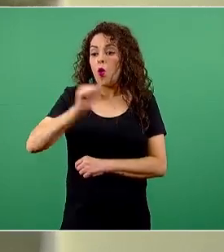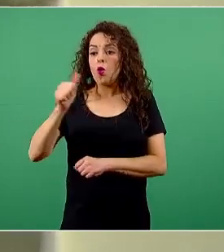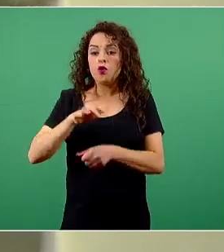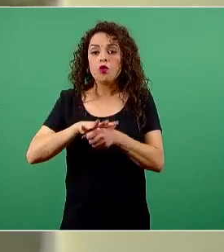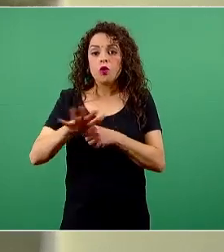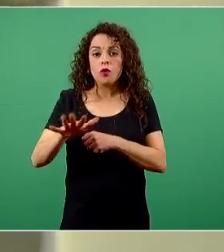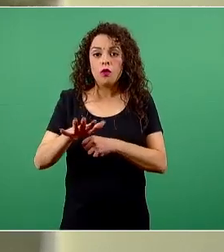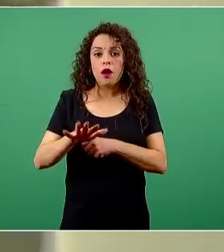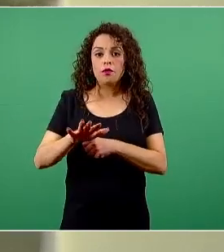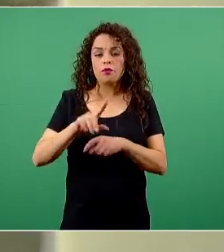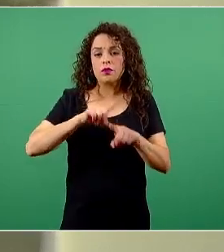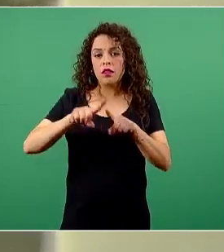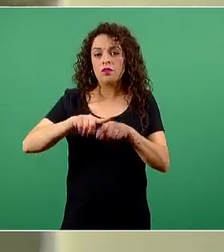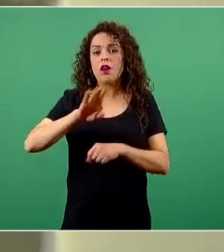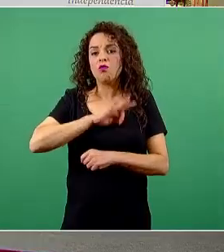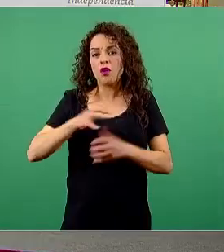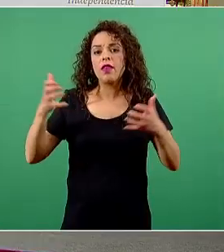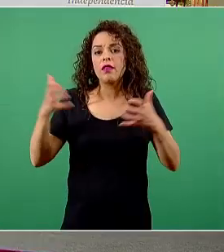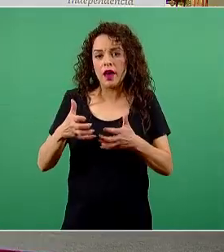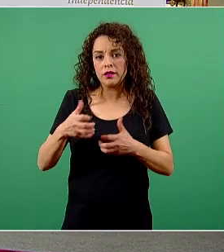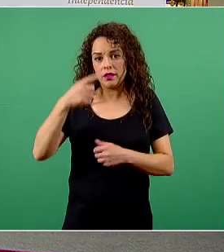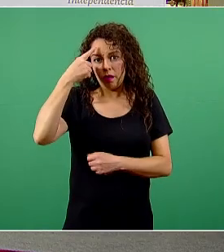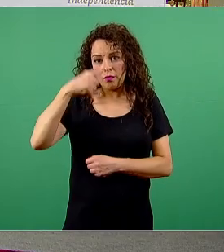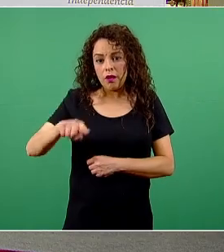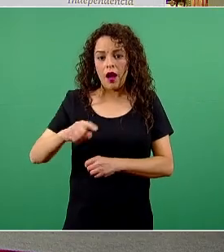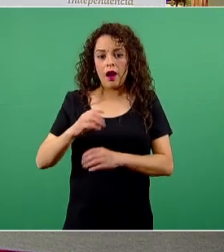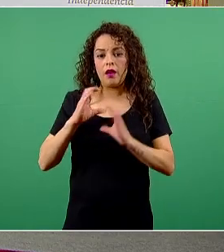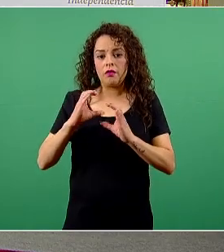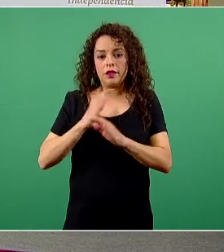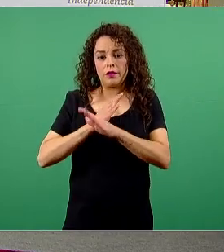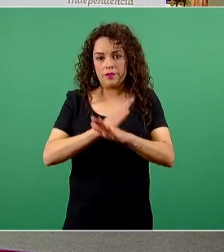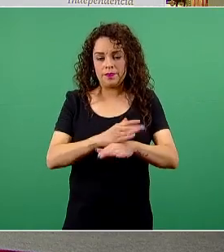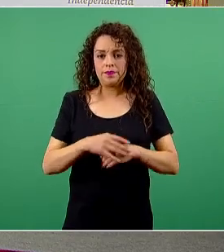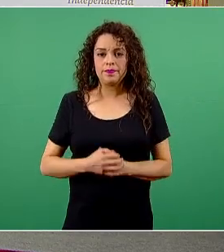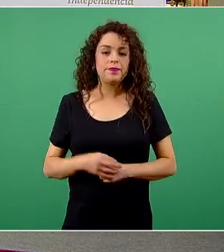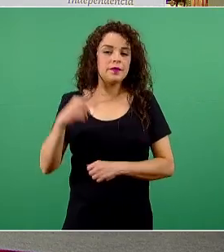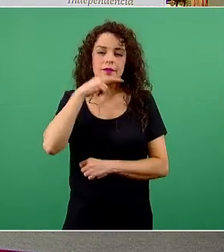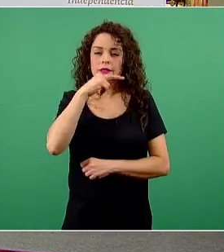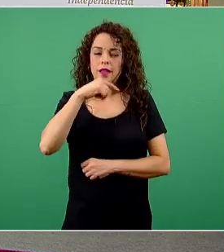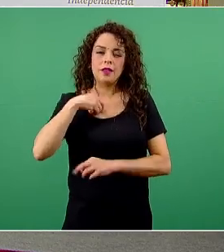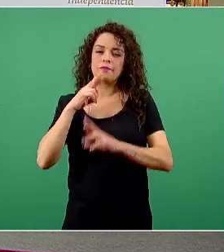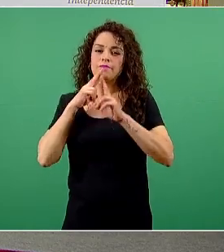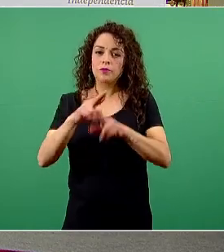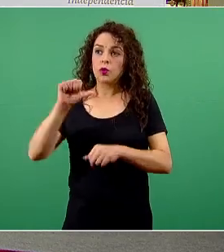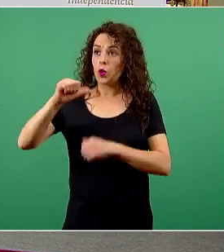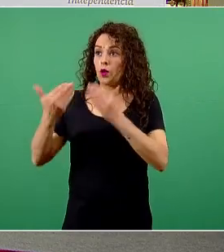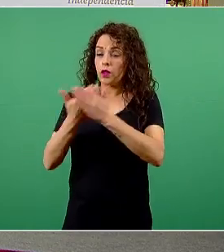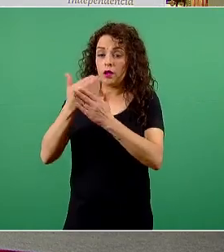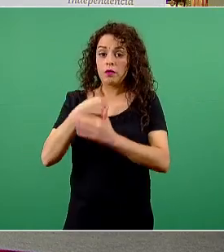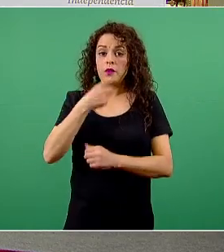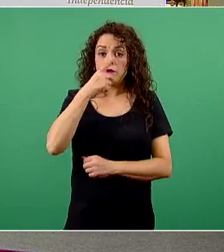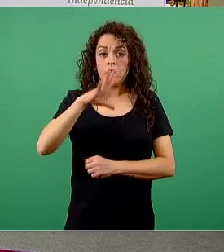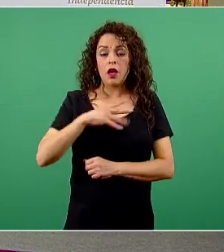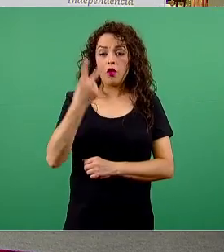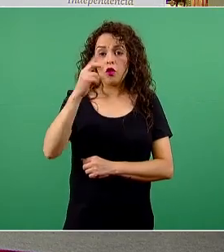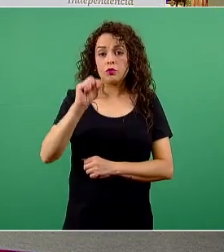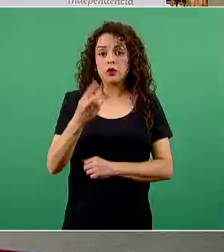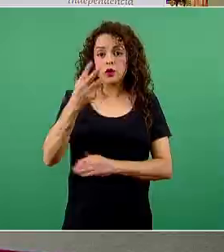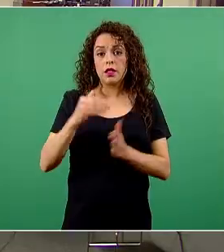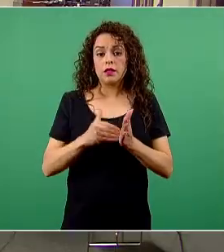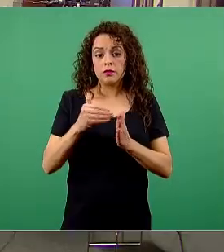van a hacer? Gracias. Súper, yo contesto muy rápido. Esta mañana anuncié que teníamos 2.3